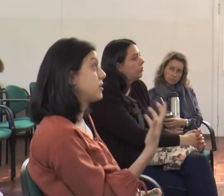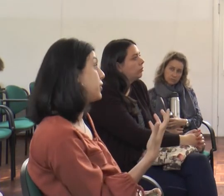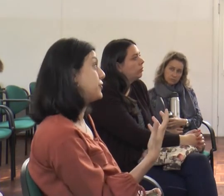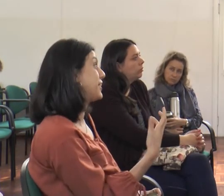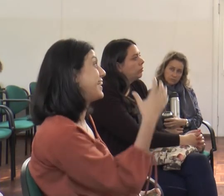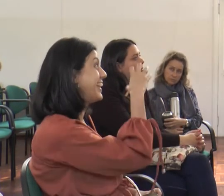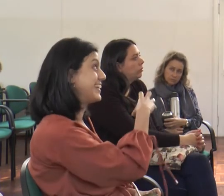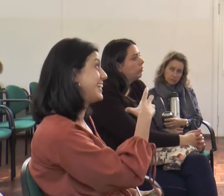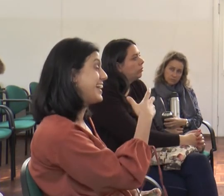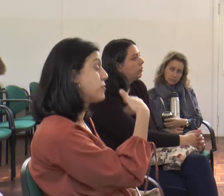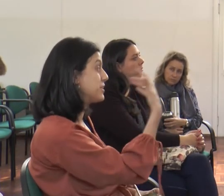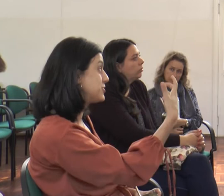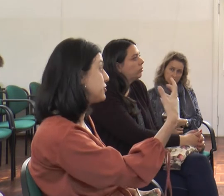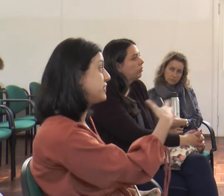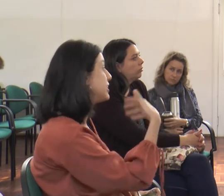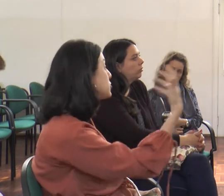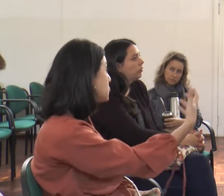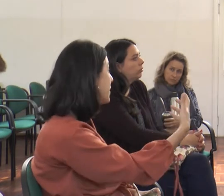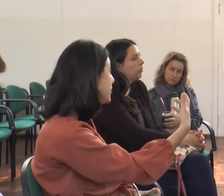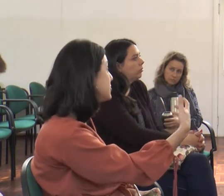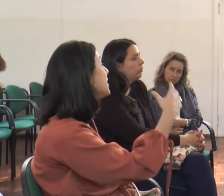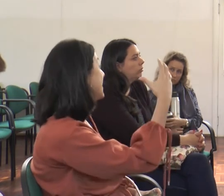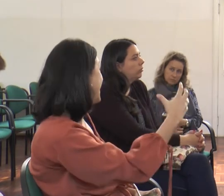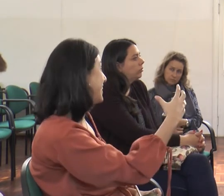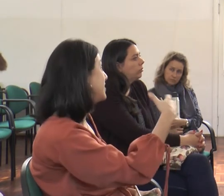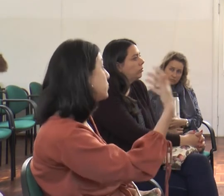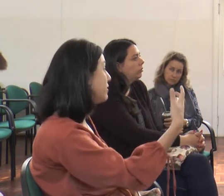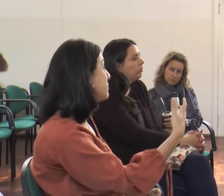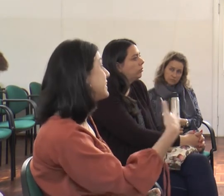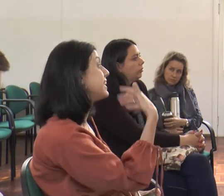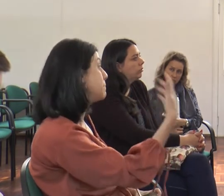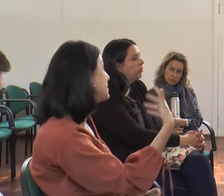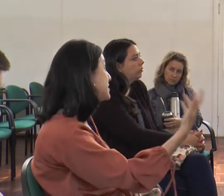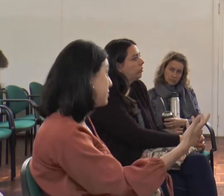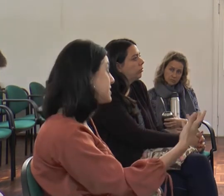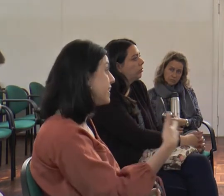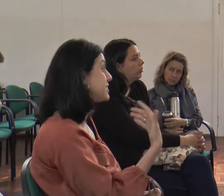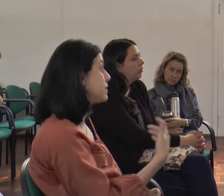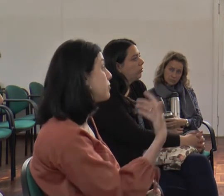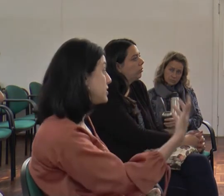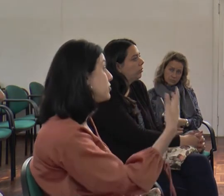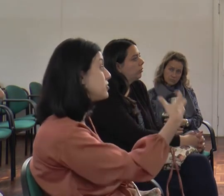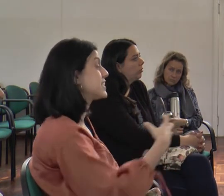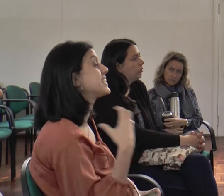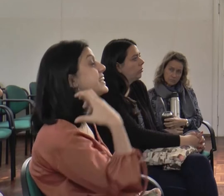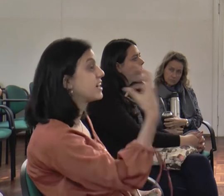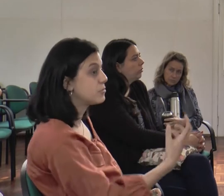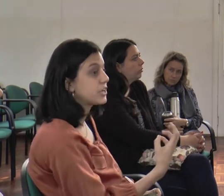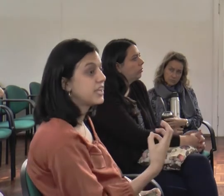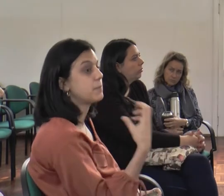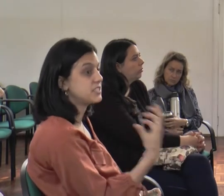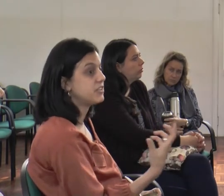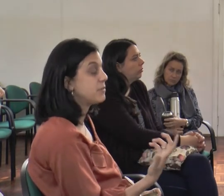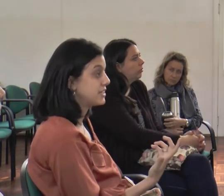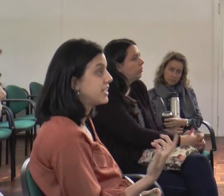habla de que, bueno, que en la convención de derechos humanos indudablemente están invisibilizadas esta población, entonces hace que tengamos